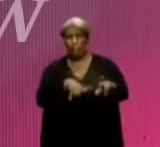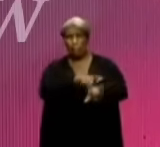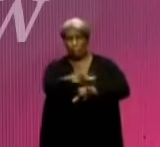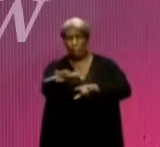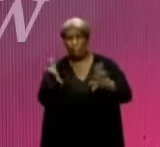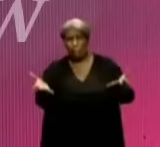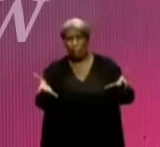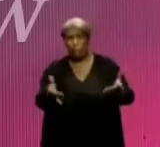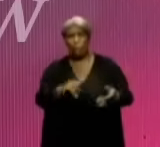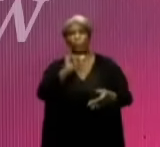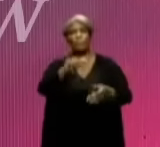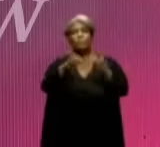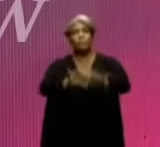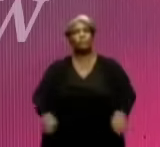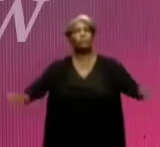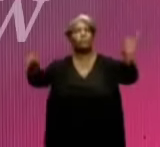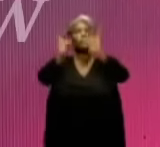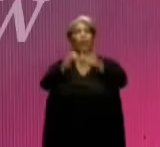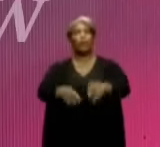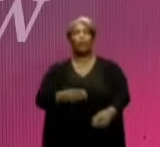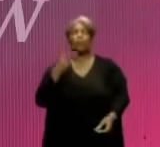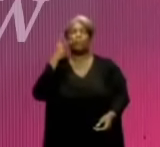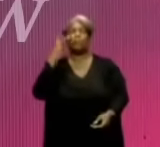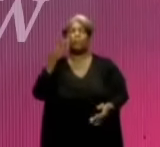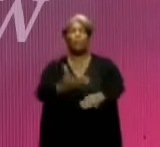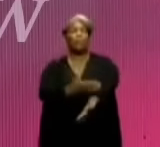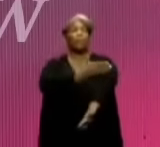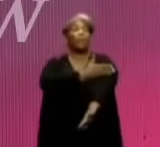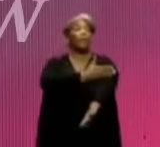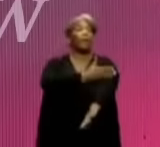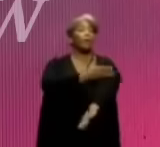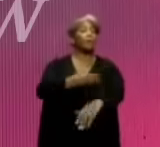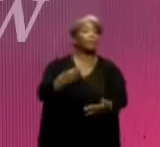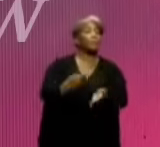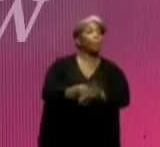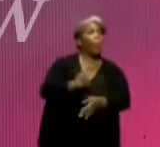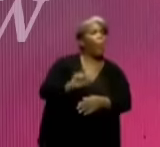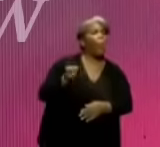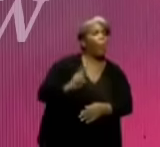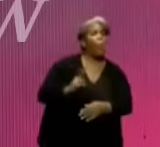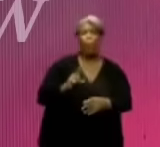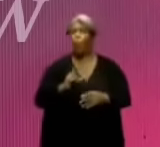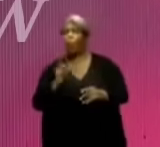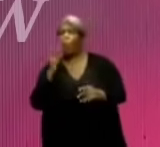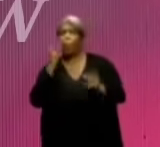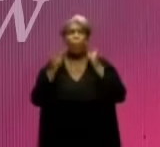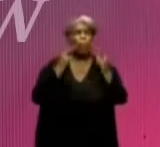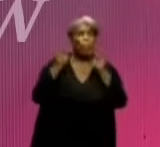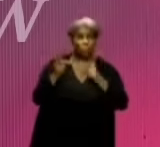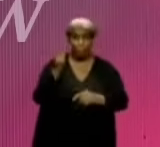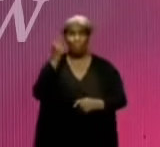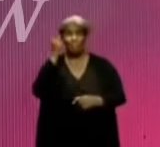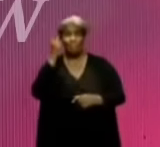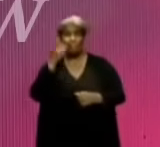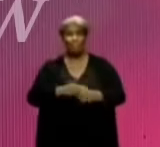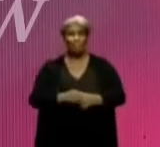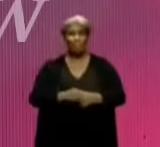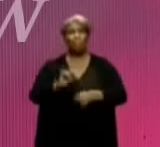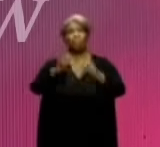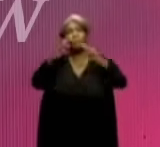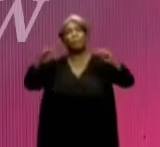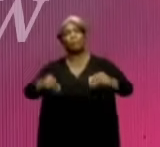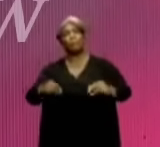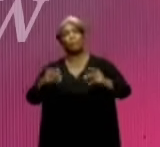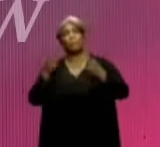verificar la calidad de las inversiones donde se realizan. Y también el Ministerio Público, en caso de que haya